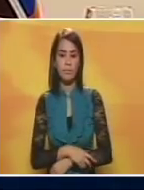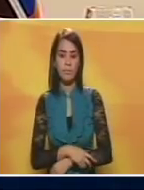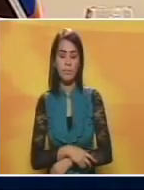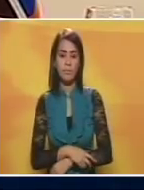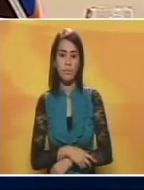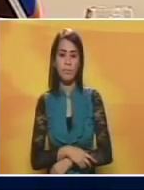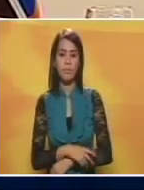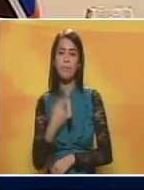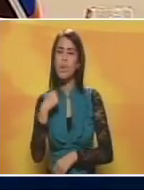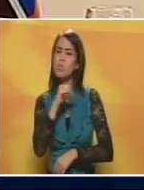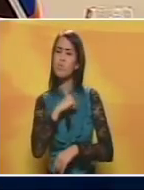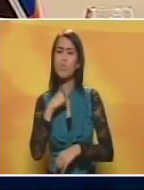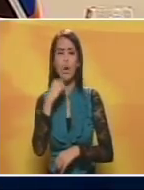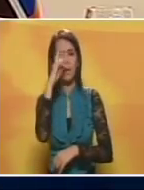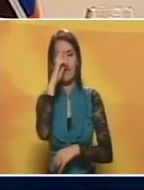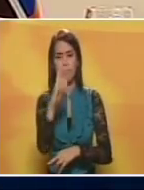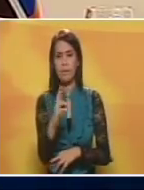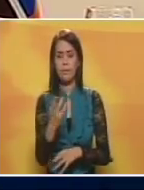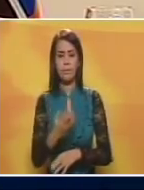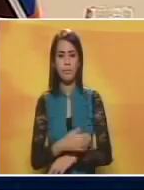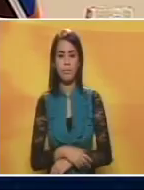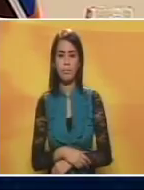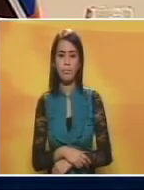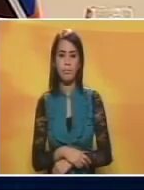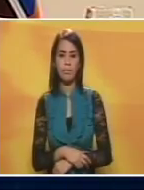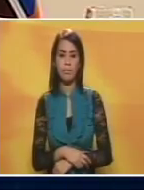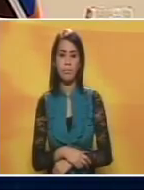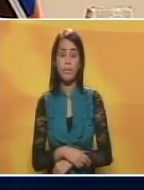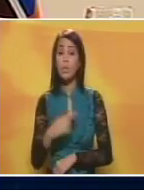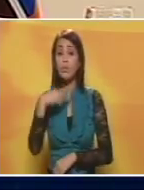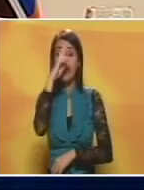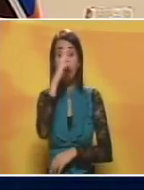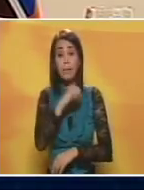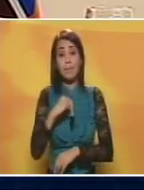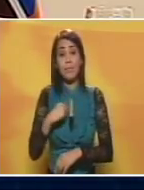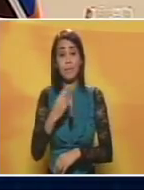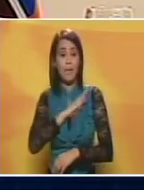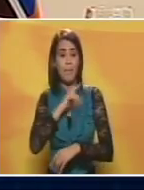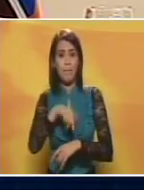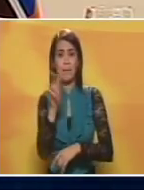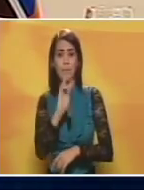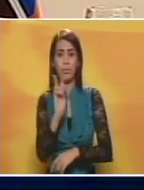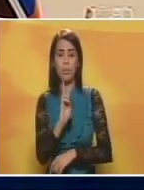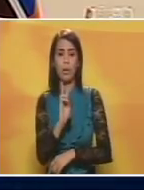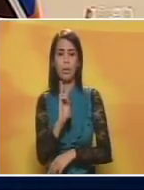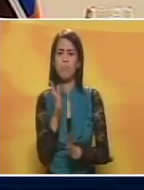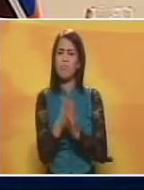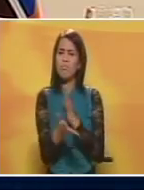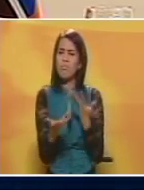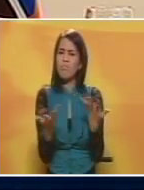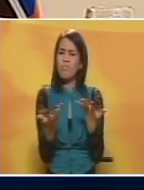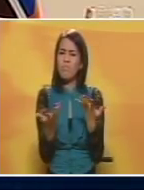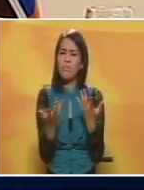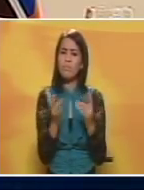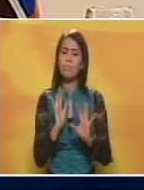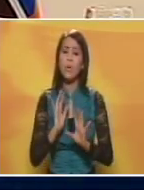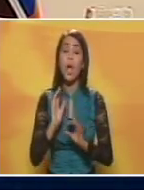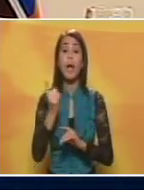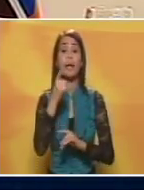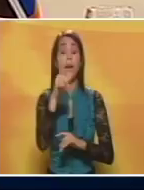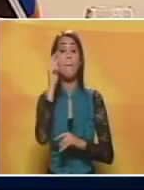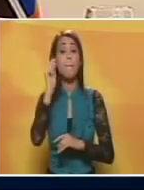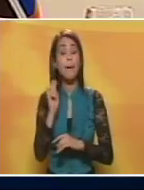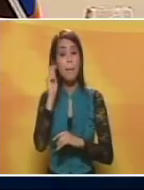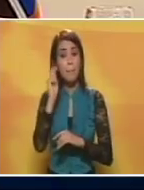es injerencia. Injerencia. Eso, pretender que un parlamento